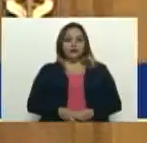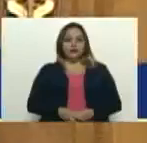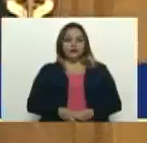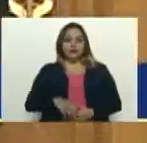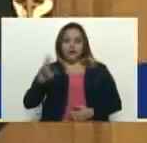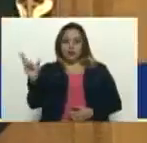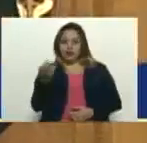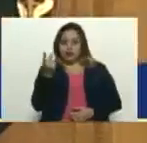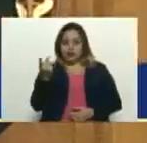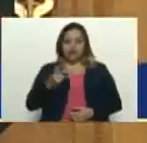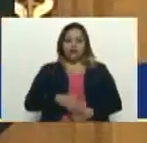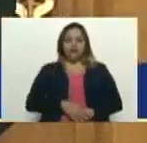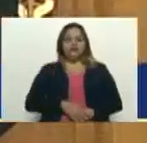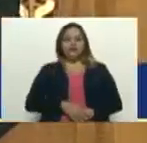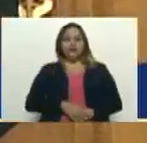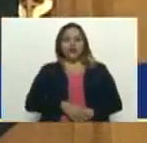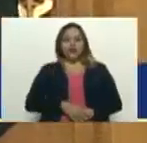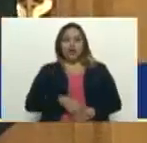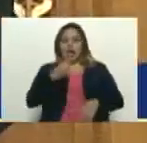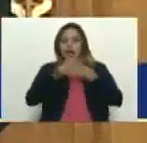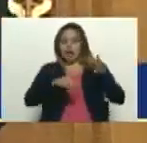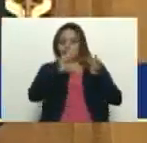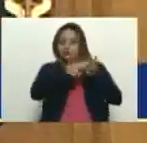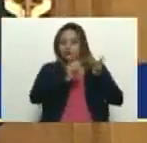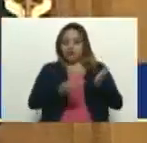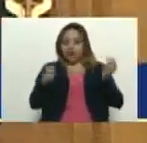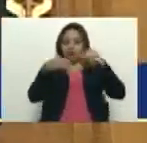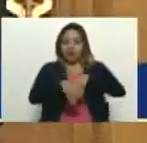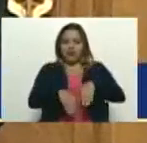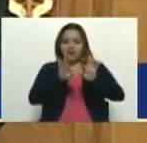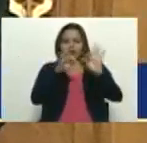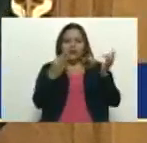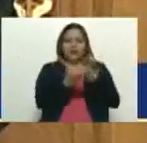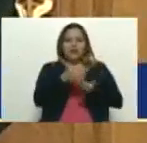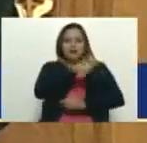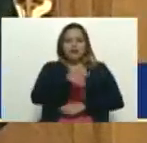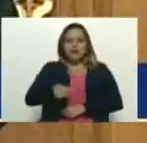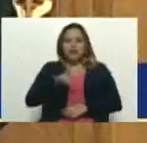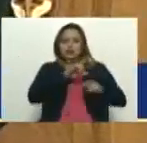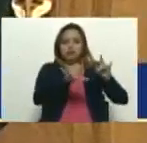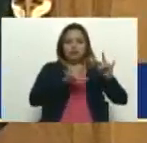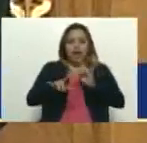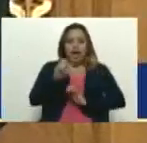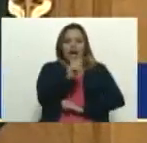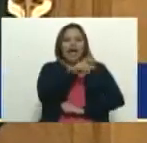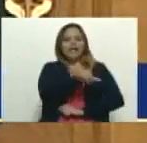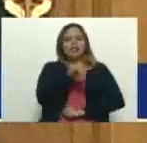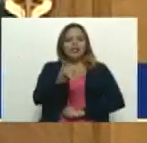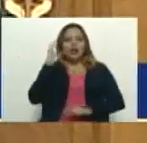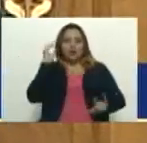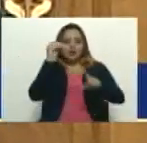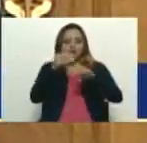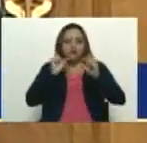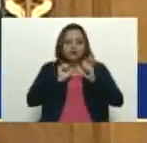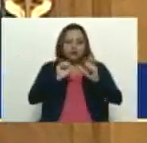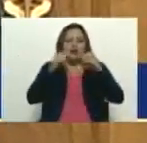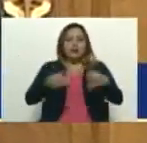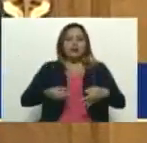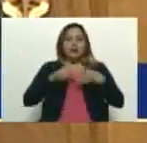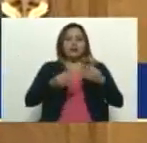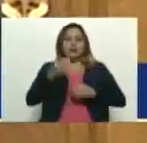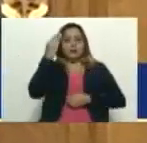Segundo, remitir el presente acuerdo a los familiares y seres queridos de Ali Primera con el objetivo de mantener presente